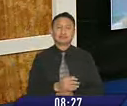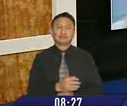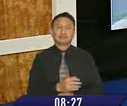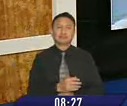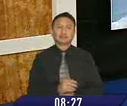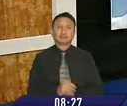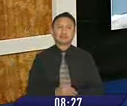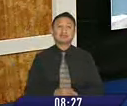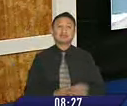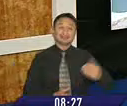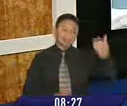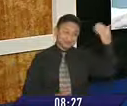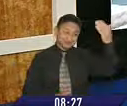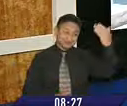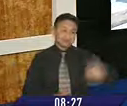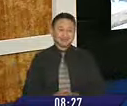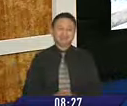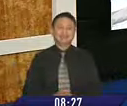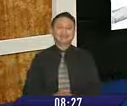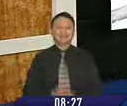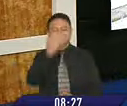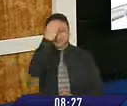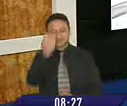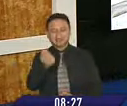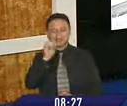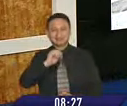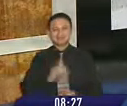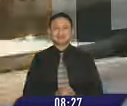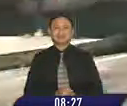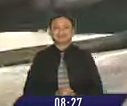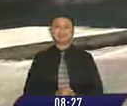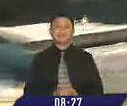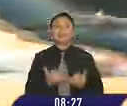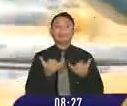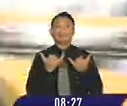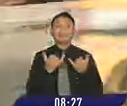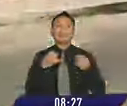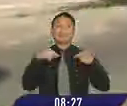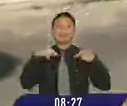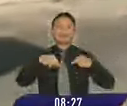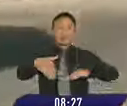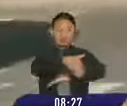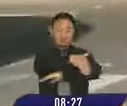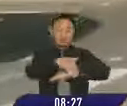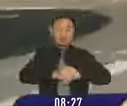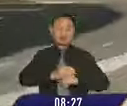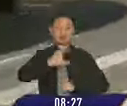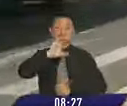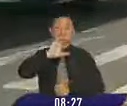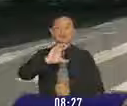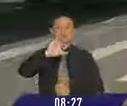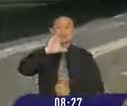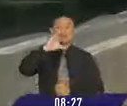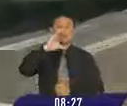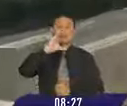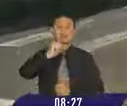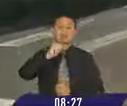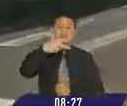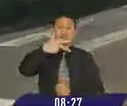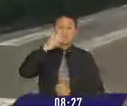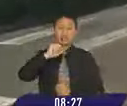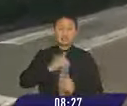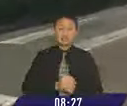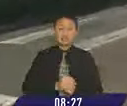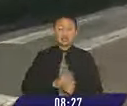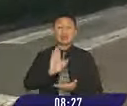Eso, eso. Hola, amigos televidentes, buenos días. Mire, estamos aquí justamente en la calle Cacha y Cañaris, esto es en el sector de la Magdalena, y